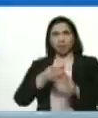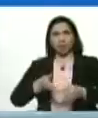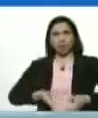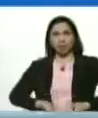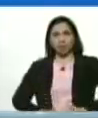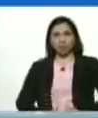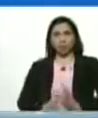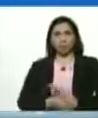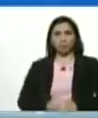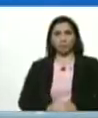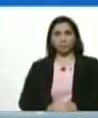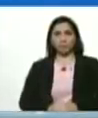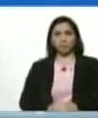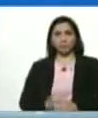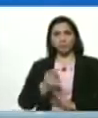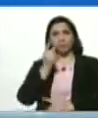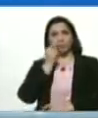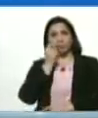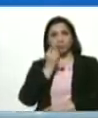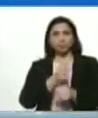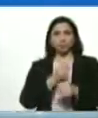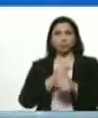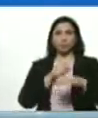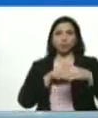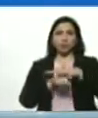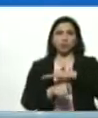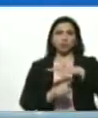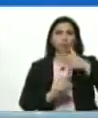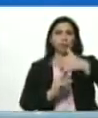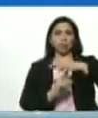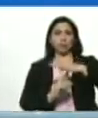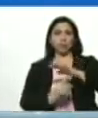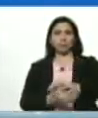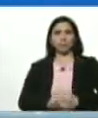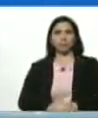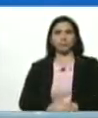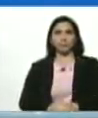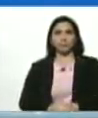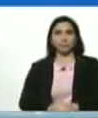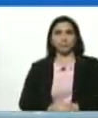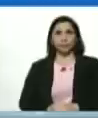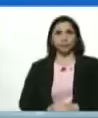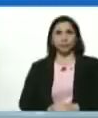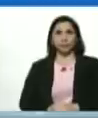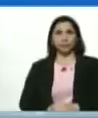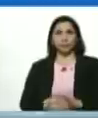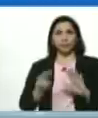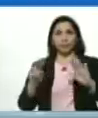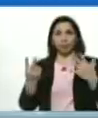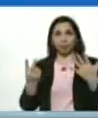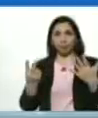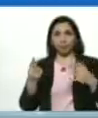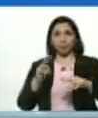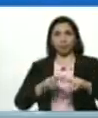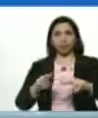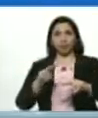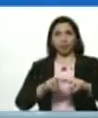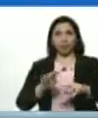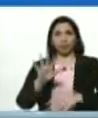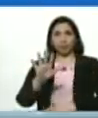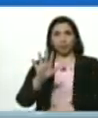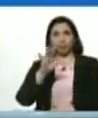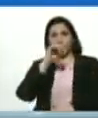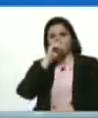de este señor que trabaja en el terminal de san antonio séptimo caso un niño de cinco años